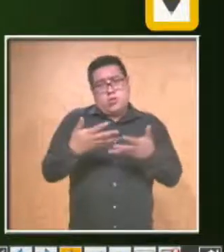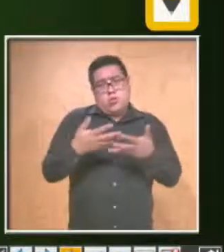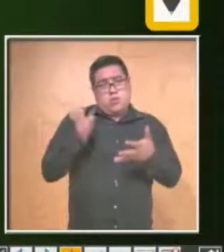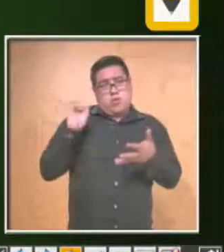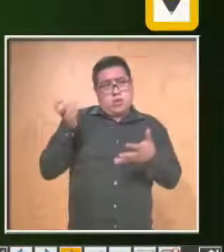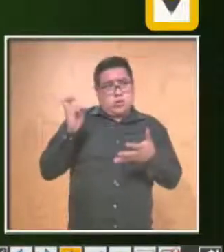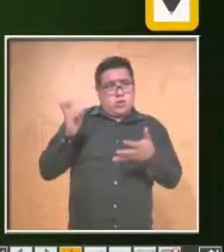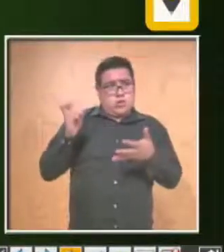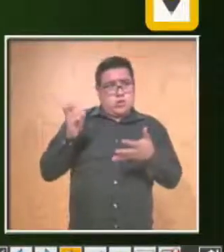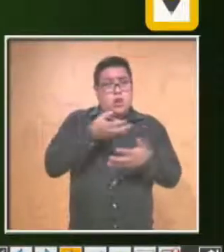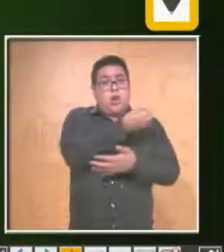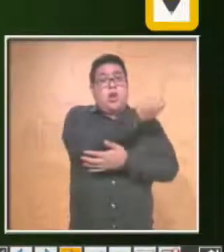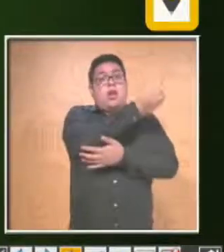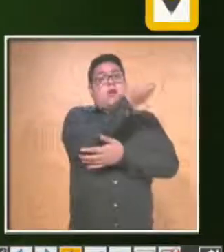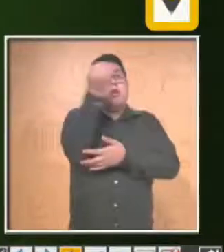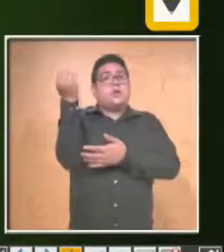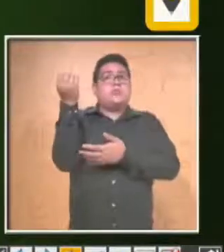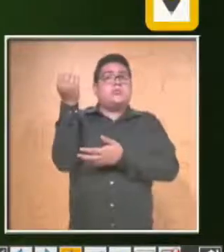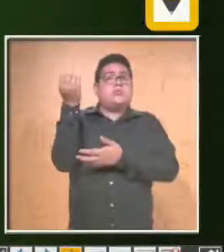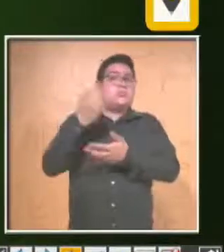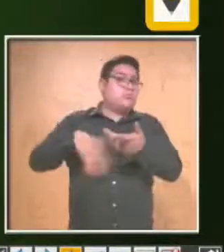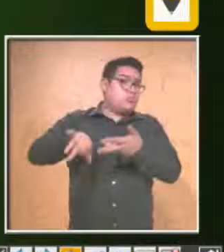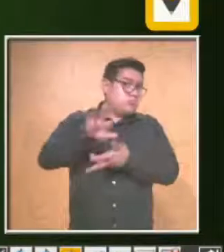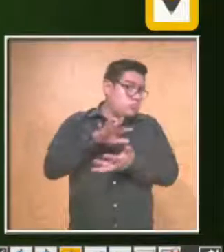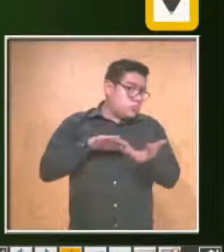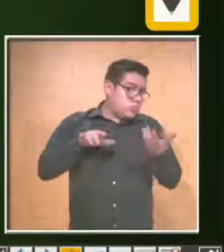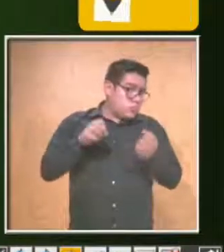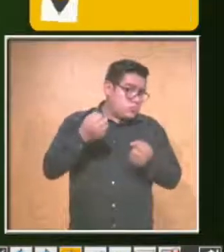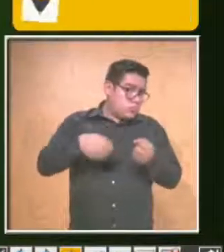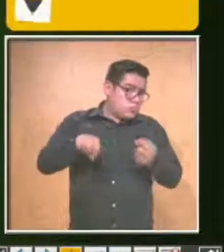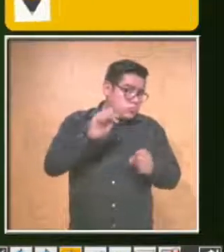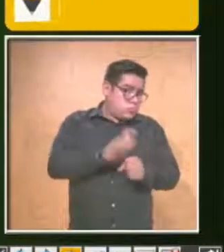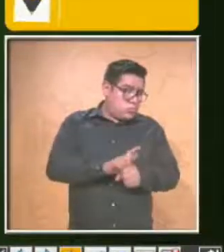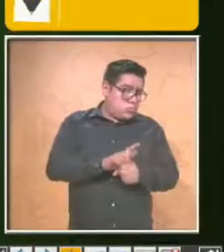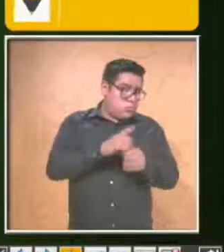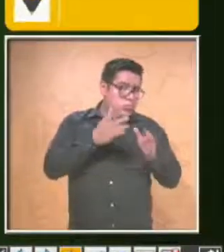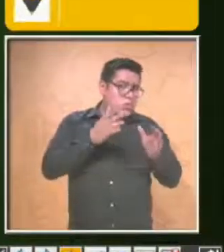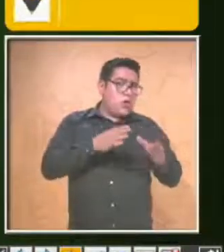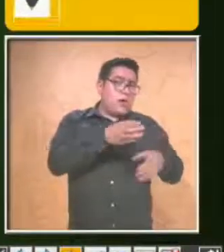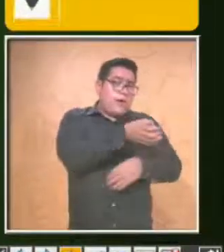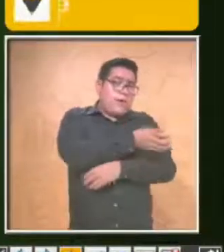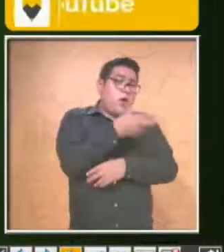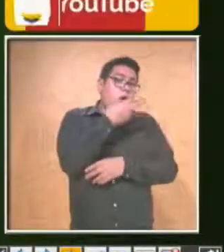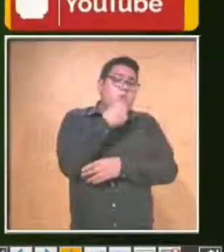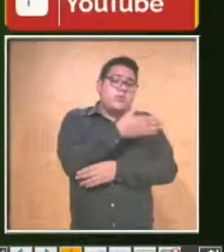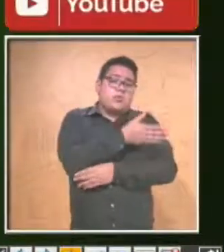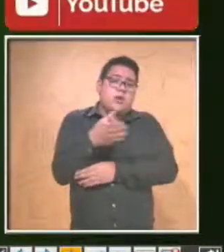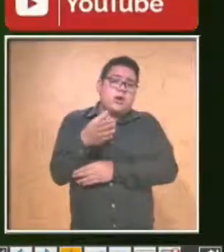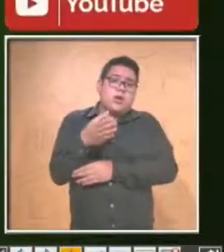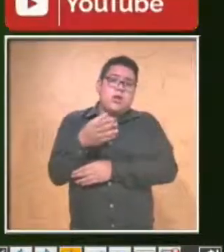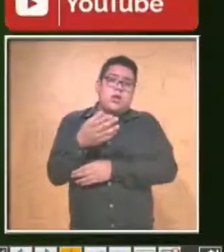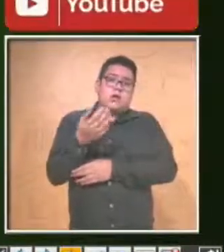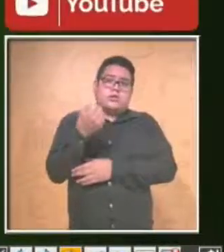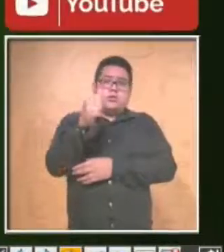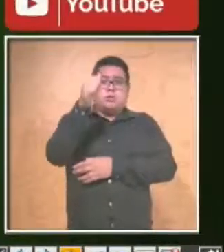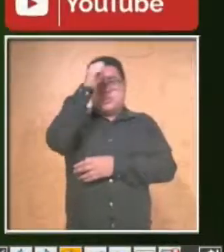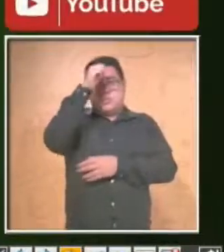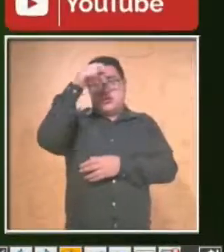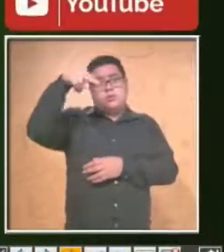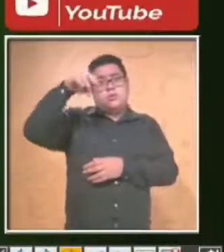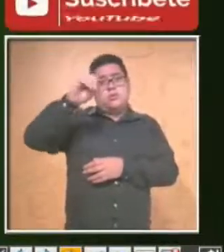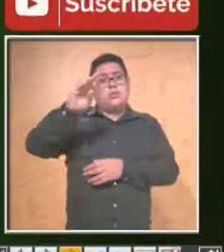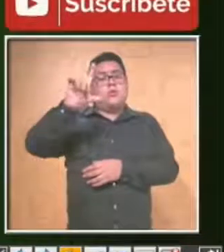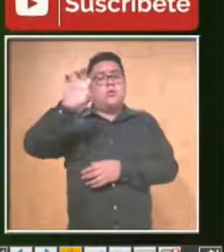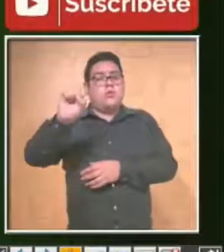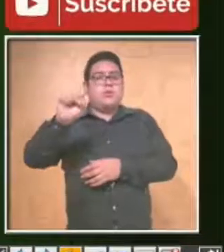relacionado con el modo en que se dividía la sociedad: campesinos, clero, nobles y